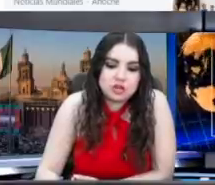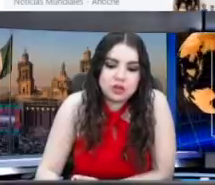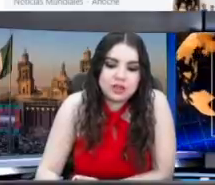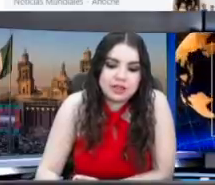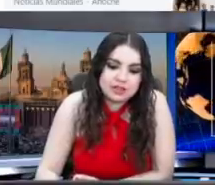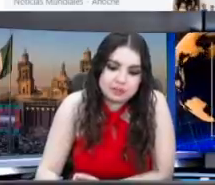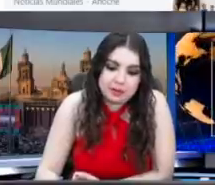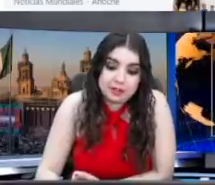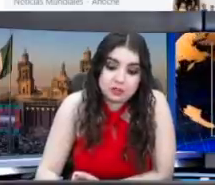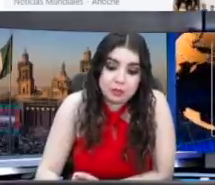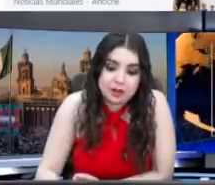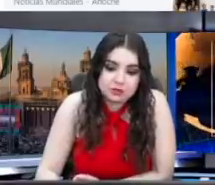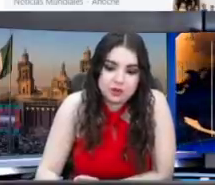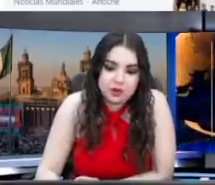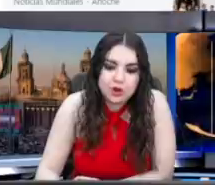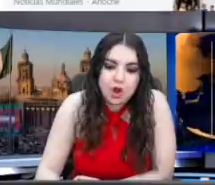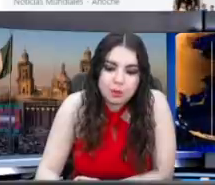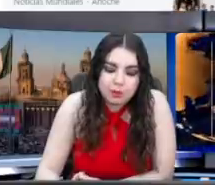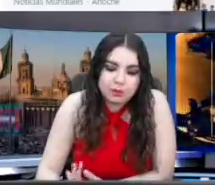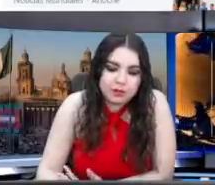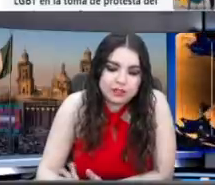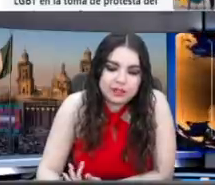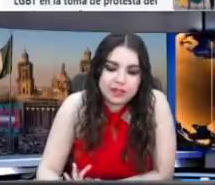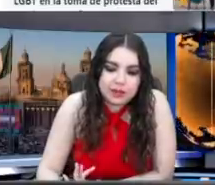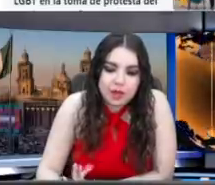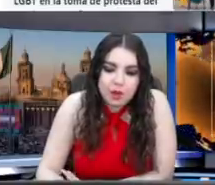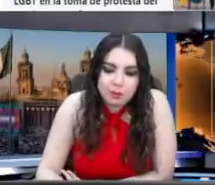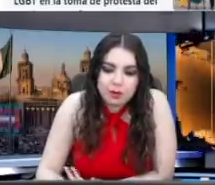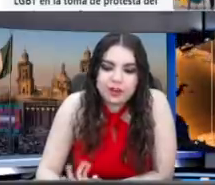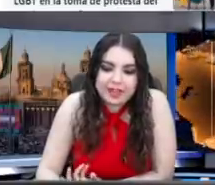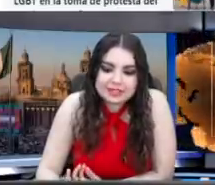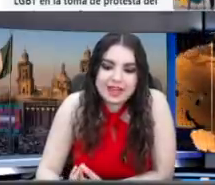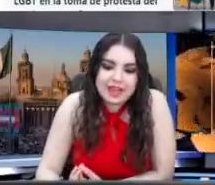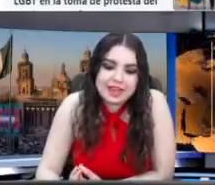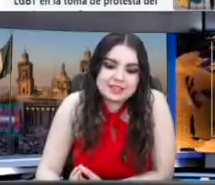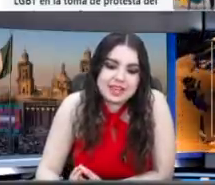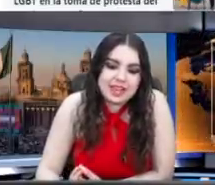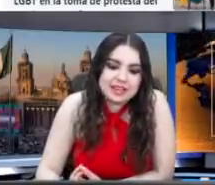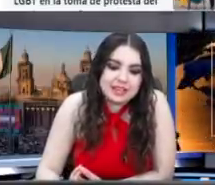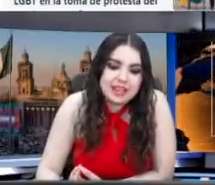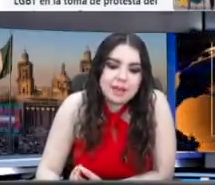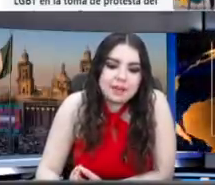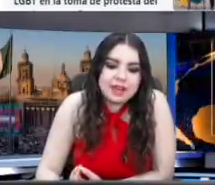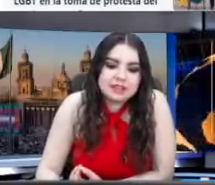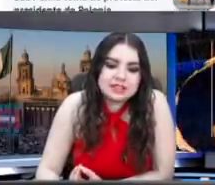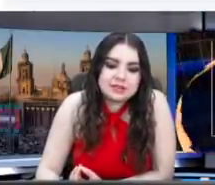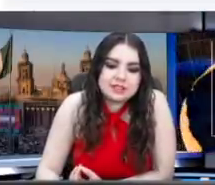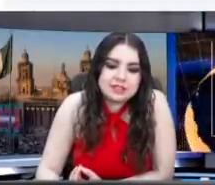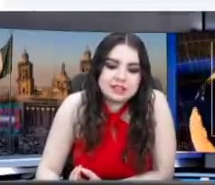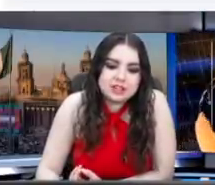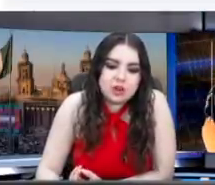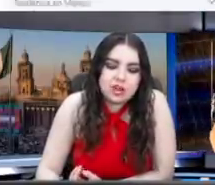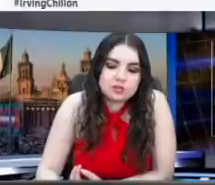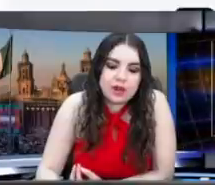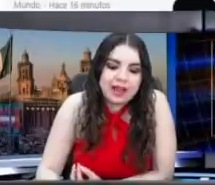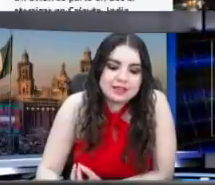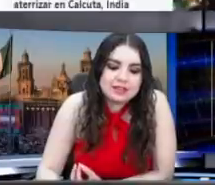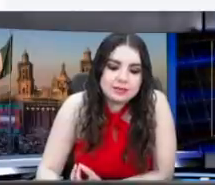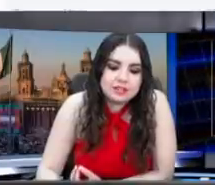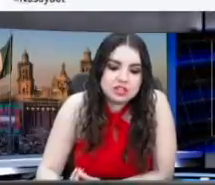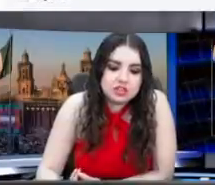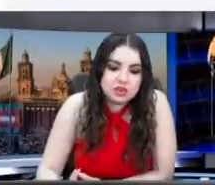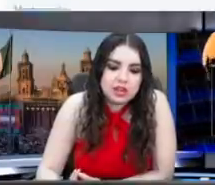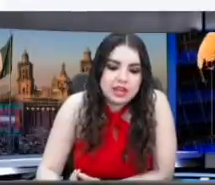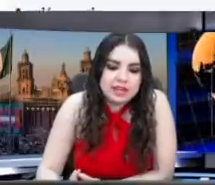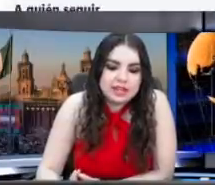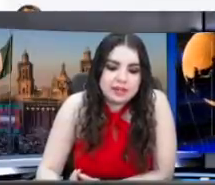México, 5 de 10 pérdidas humanas fueron por esa SNT. Mañana escribes y te enseño las vocales,